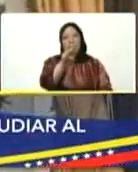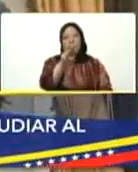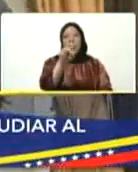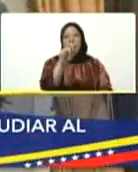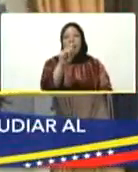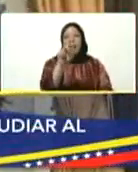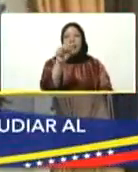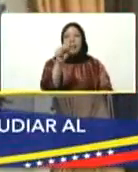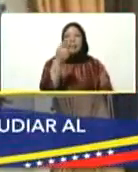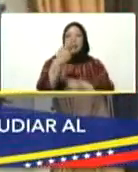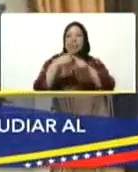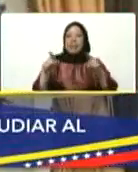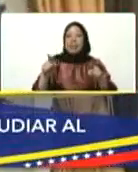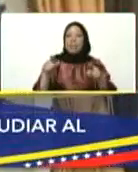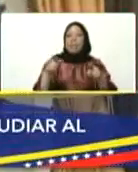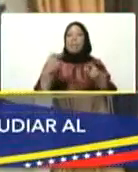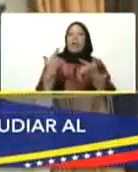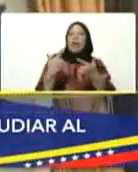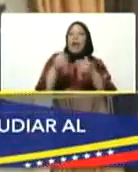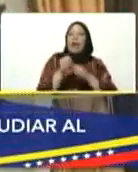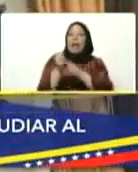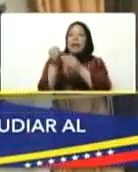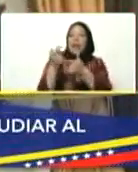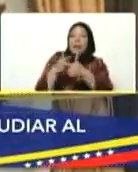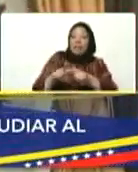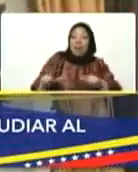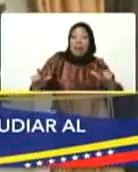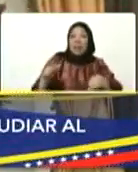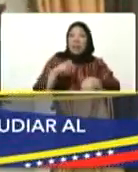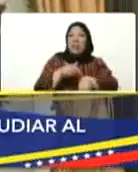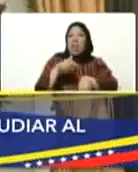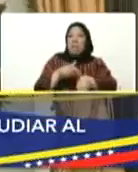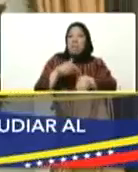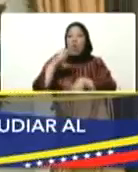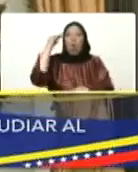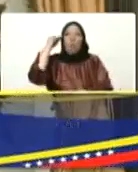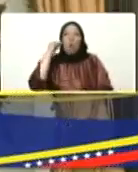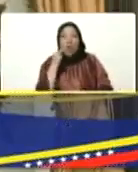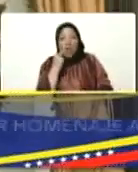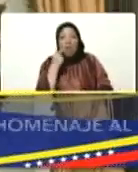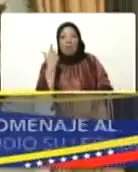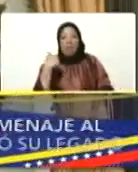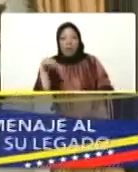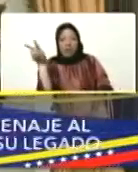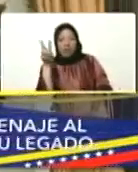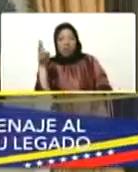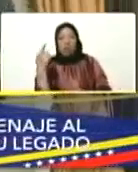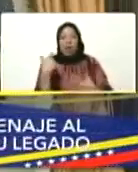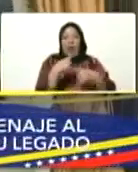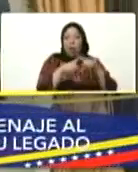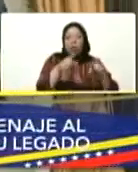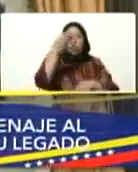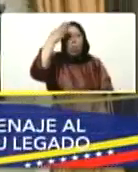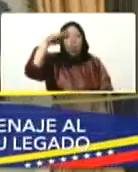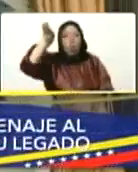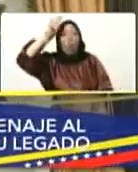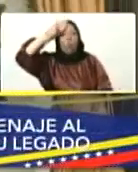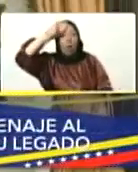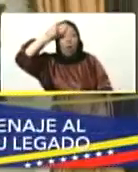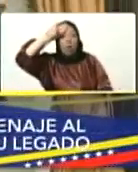nacieron en épocas diferentes, aunque los unió la misma idea, la misma pasión, el mismo amor, la misma